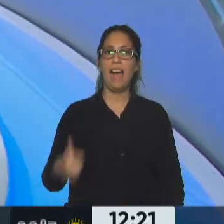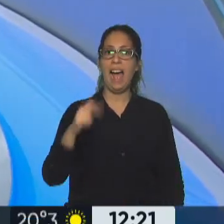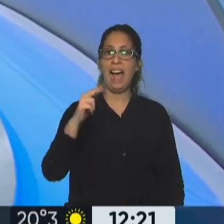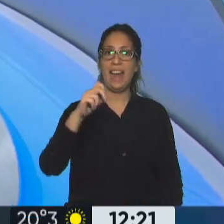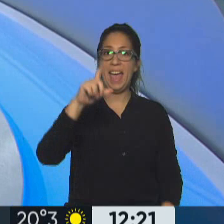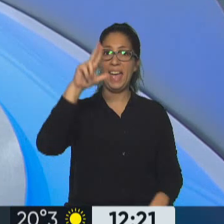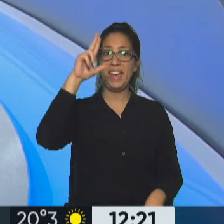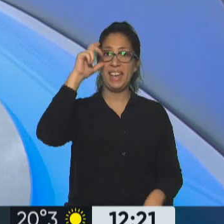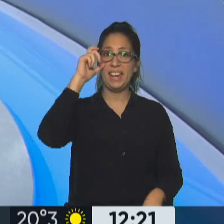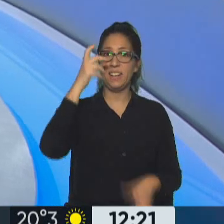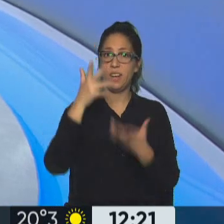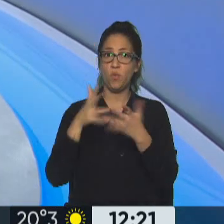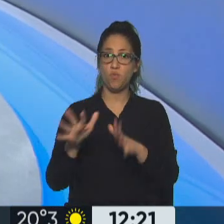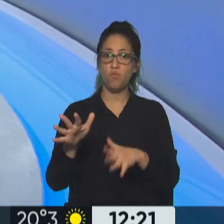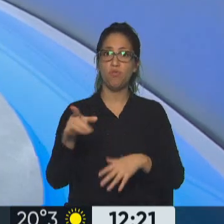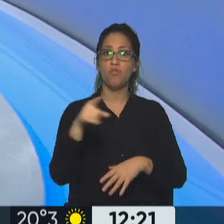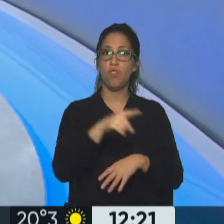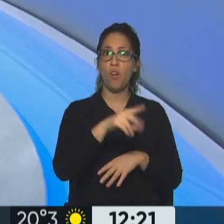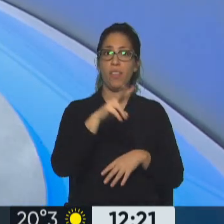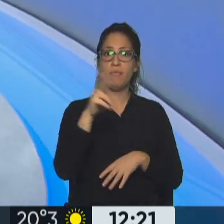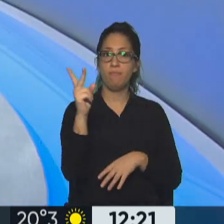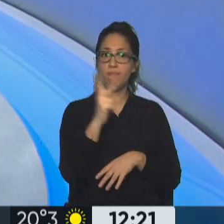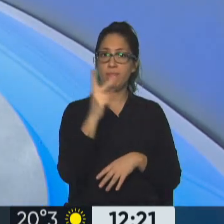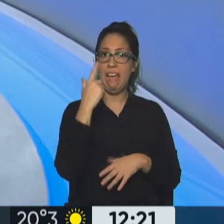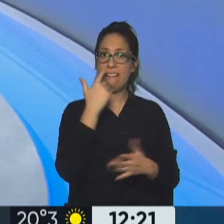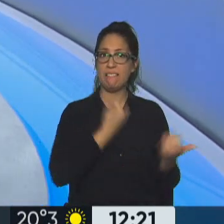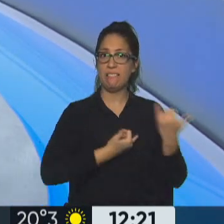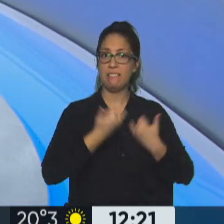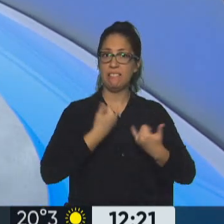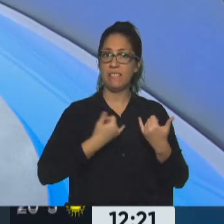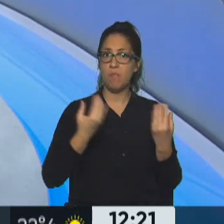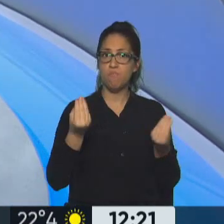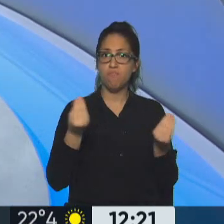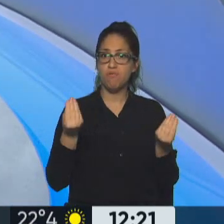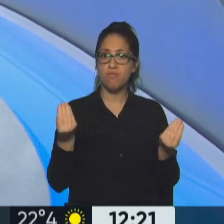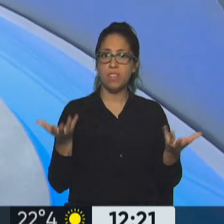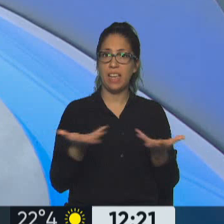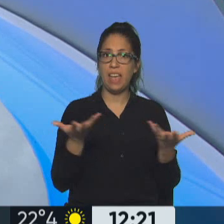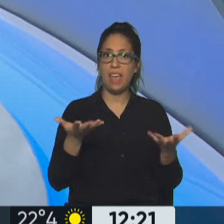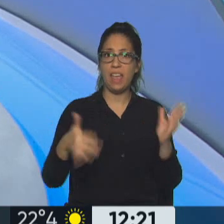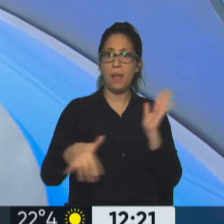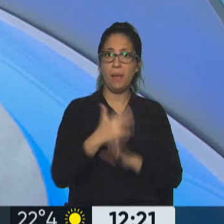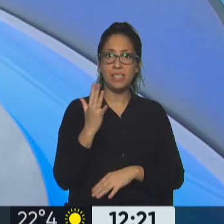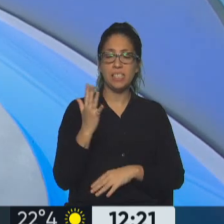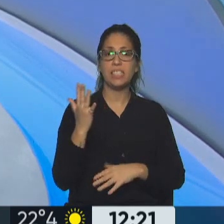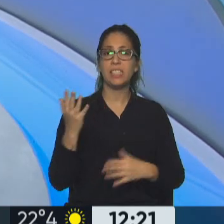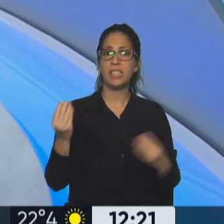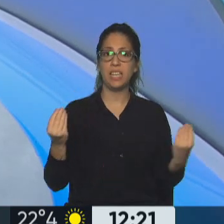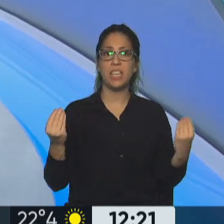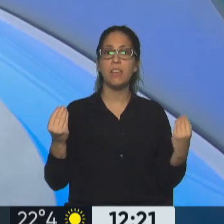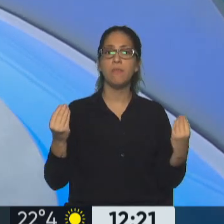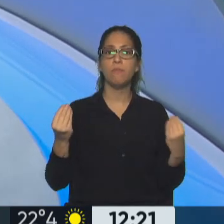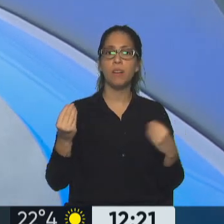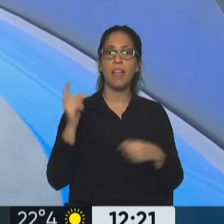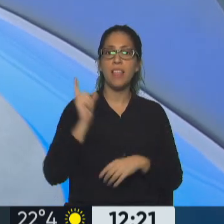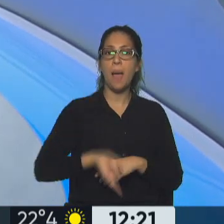singgenta Bueno es un tema Raúl y de Verónica no para ayudar a entender un poco de Por qué se va este con las versiones que había durante la